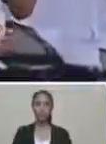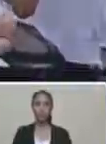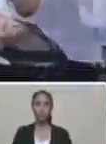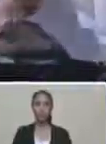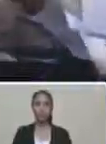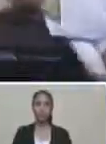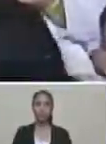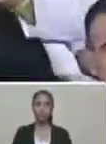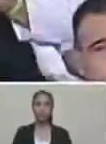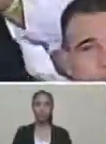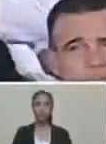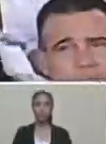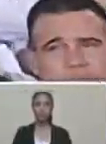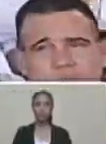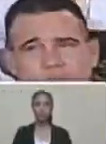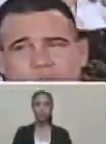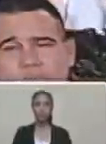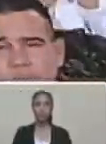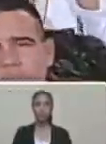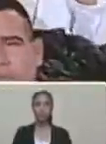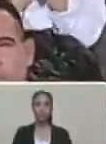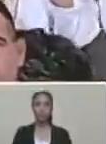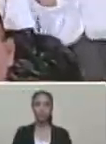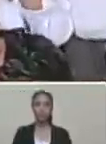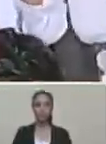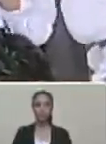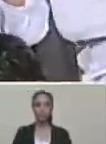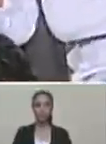nuestra patria grande.